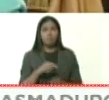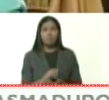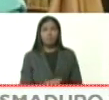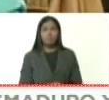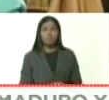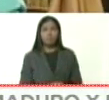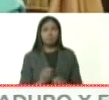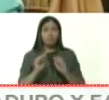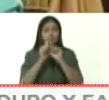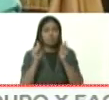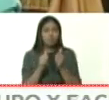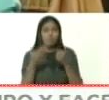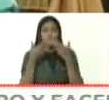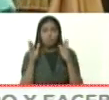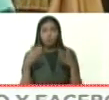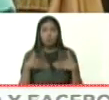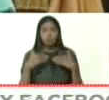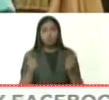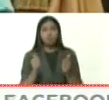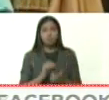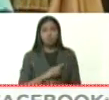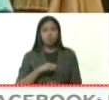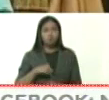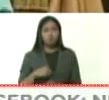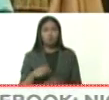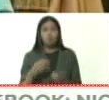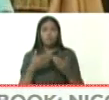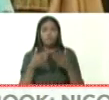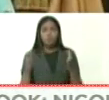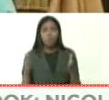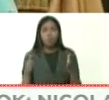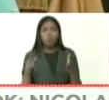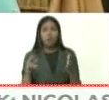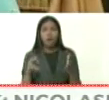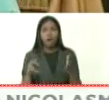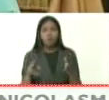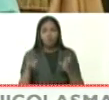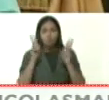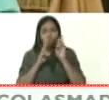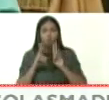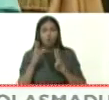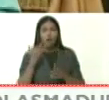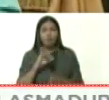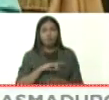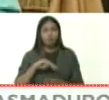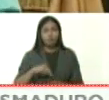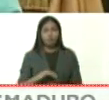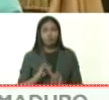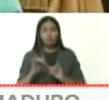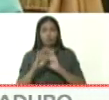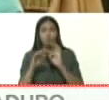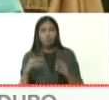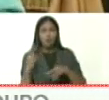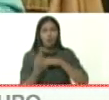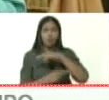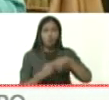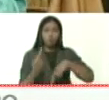sistema público de salud. Tenemos un sistema de prevención inmunológico, solo en